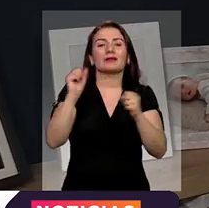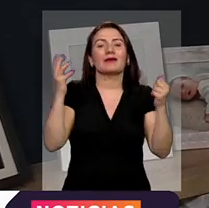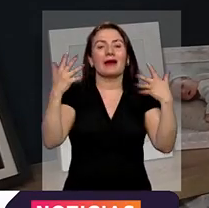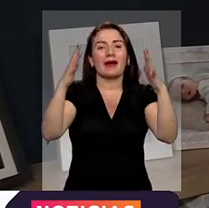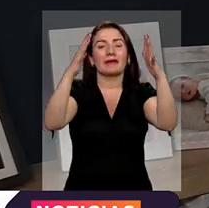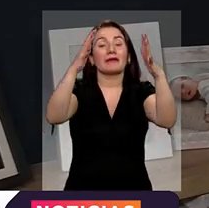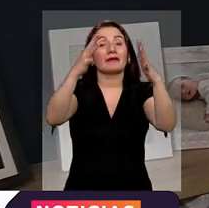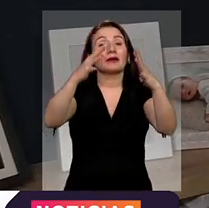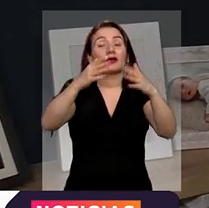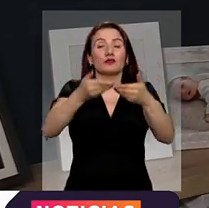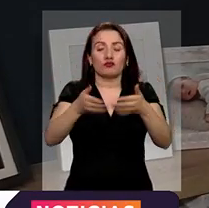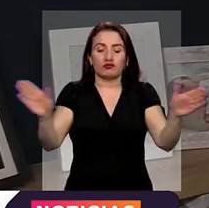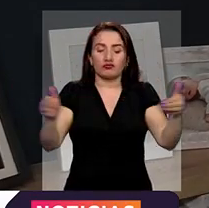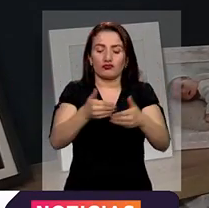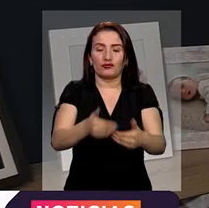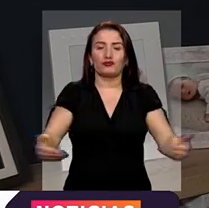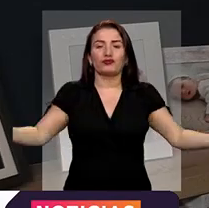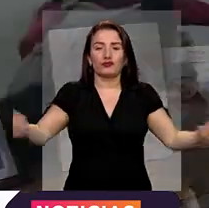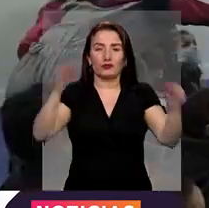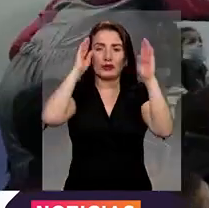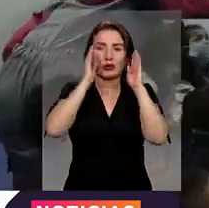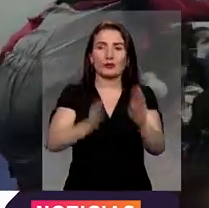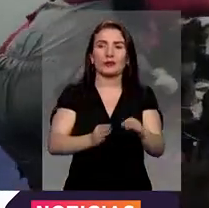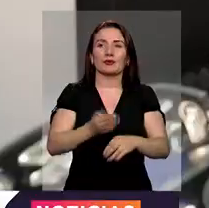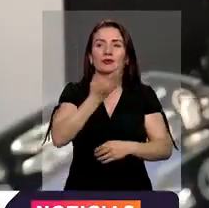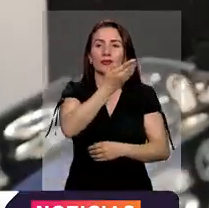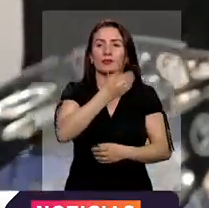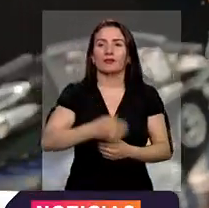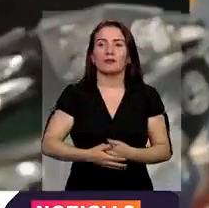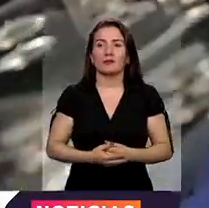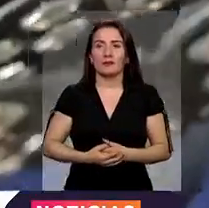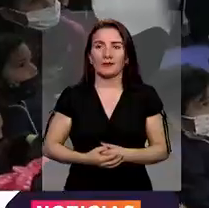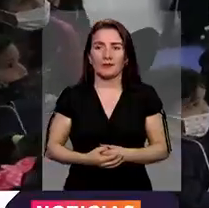nuevo espacio para la primera infancia.